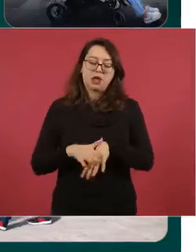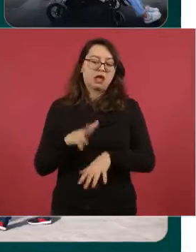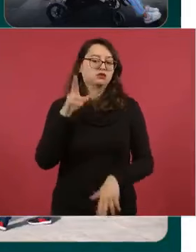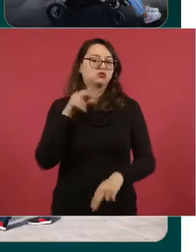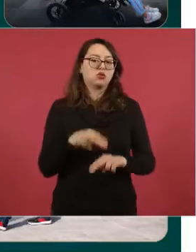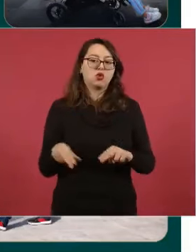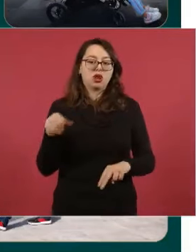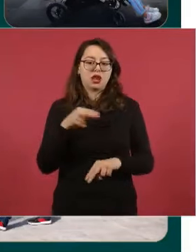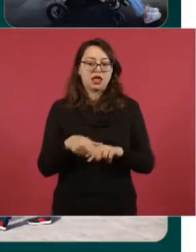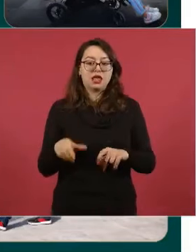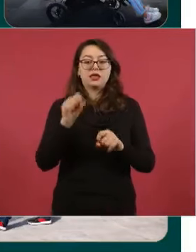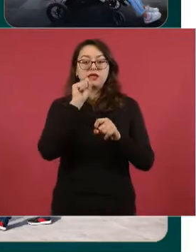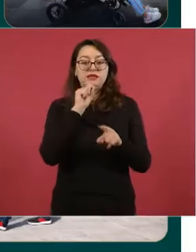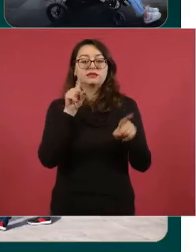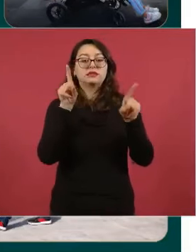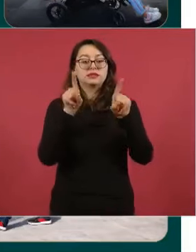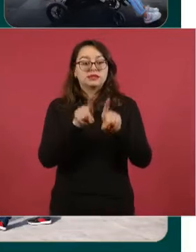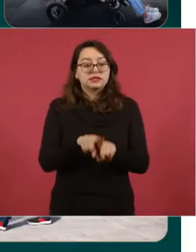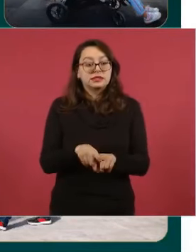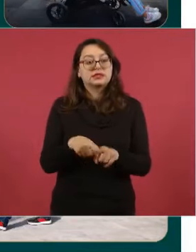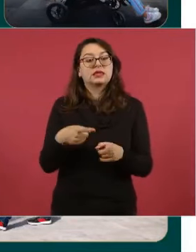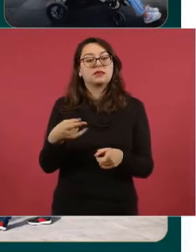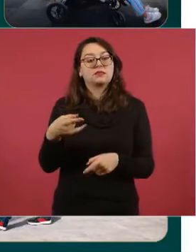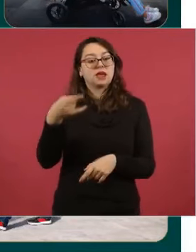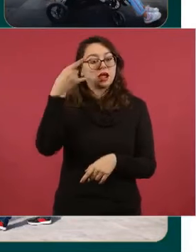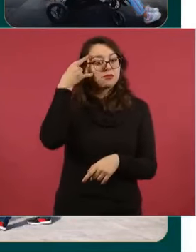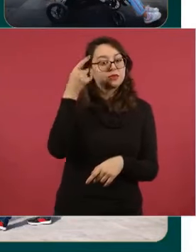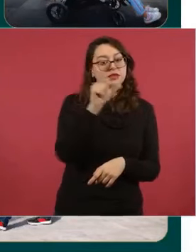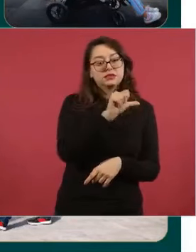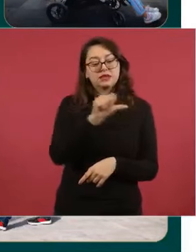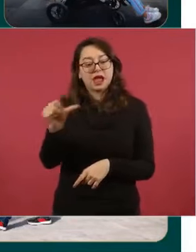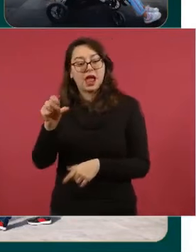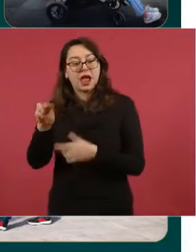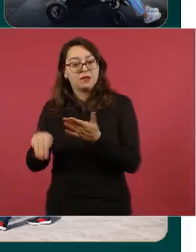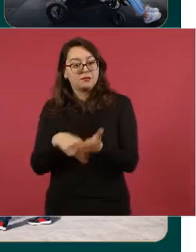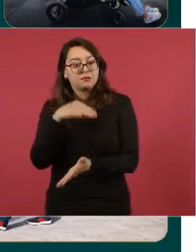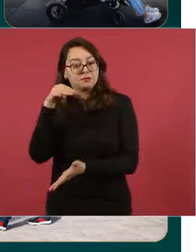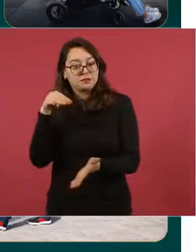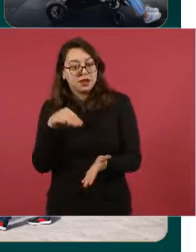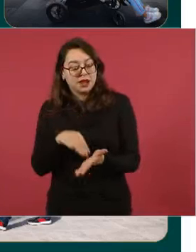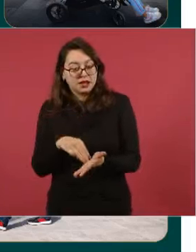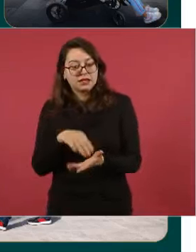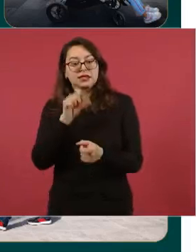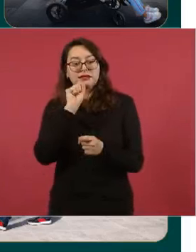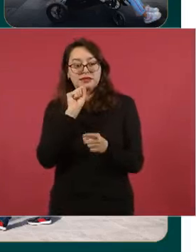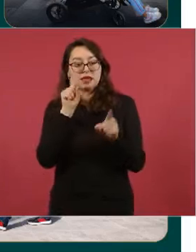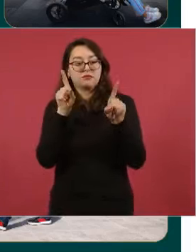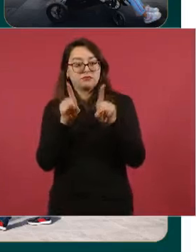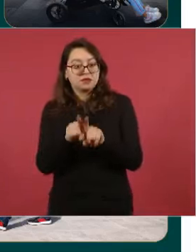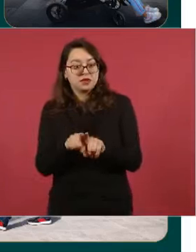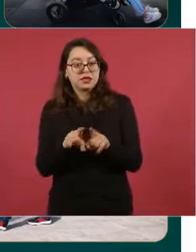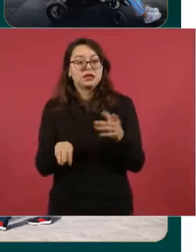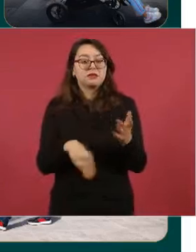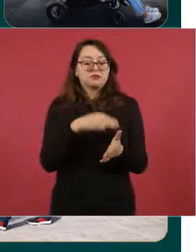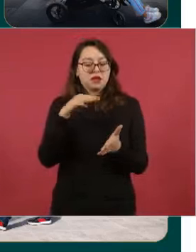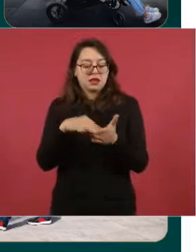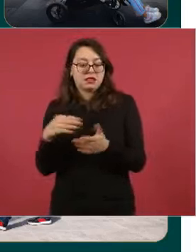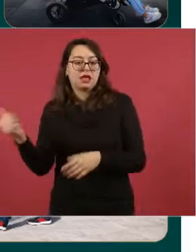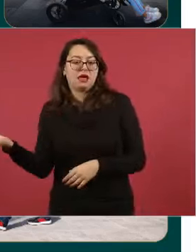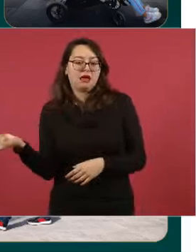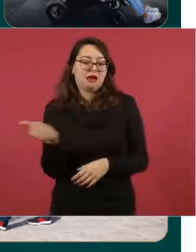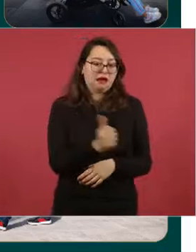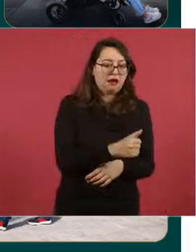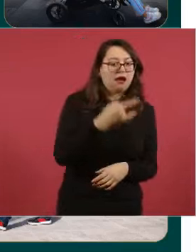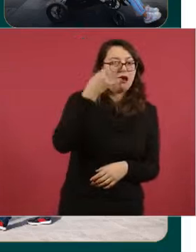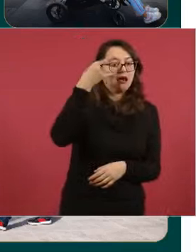También de San Francisco de Campeche a Mérida Tella, es un destino muy procurado, de Mérida Tella a Campeche, igual de regreso